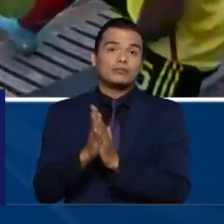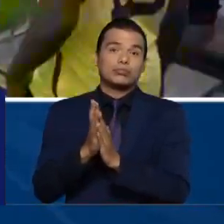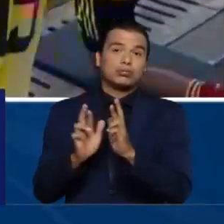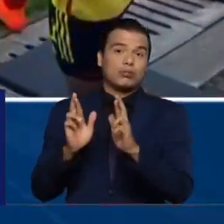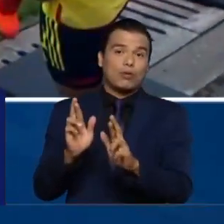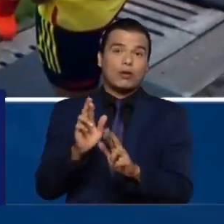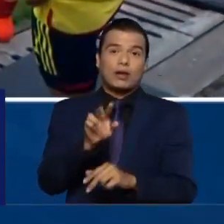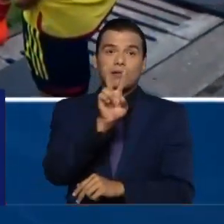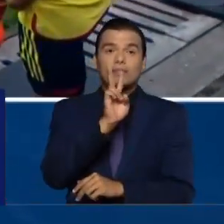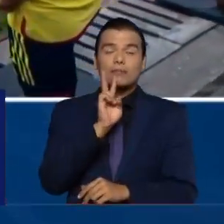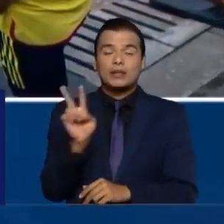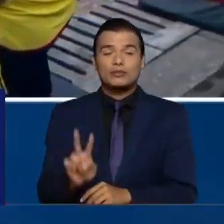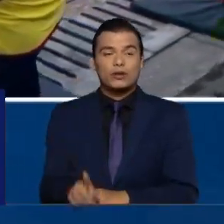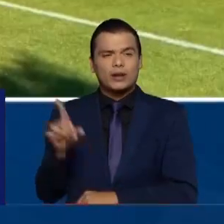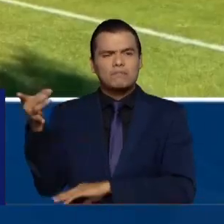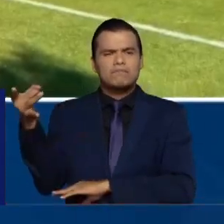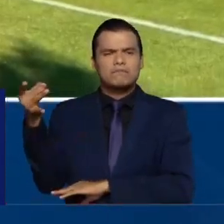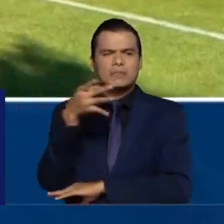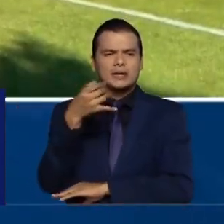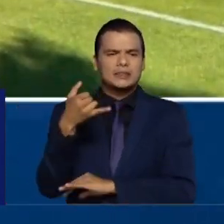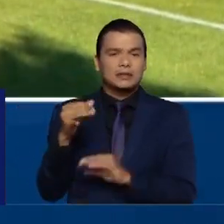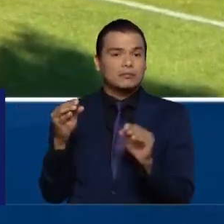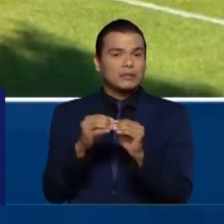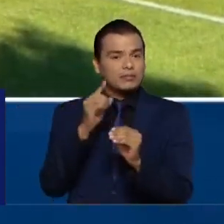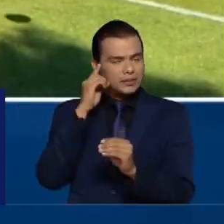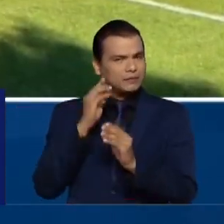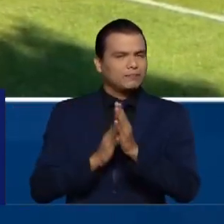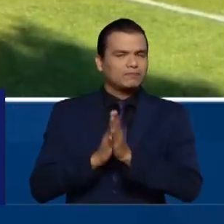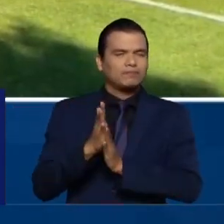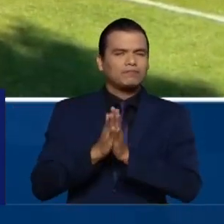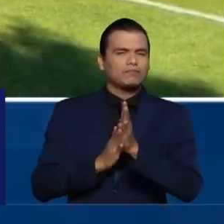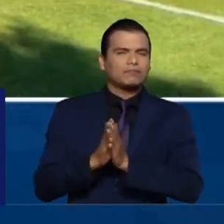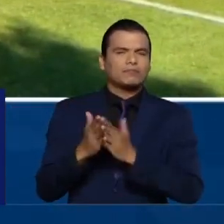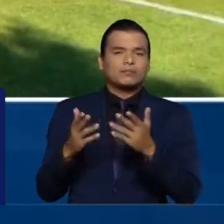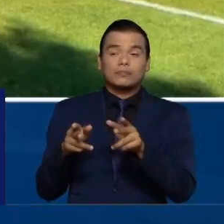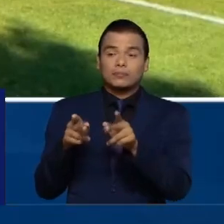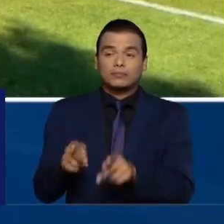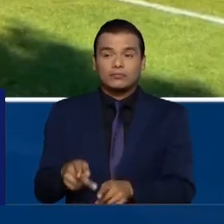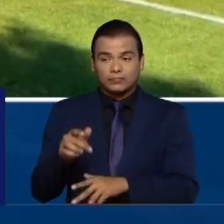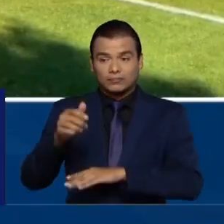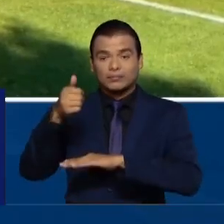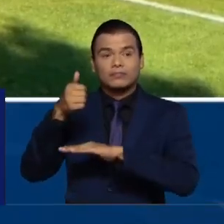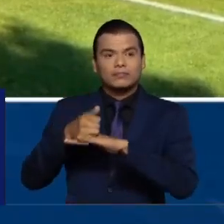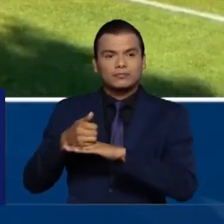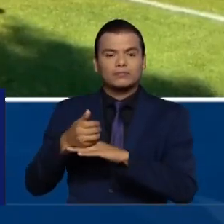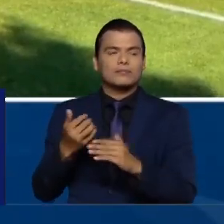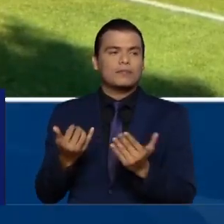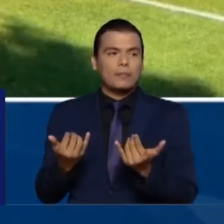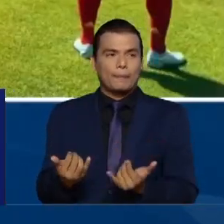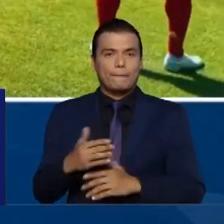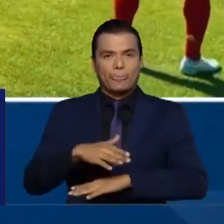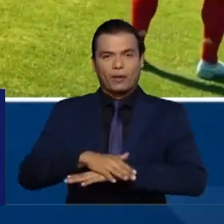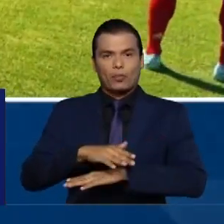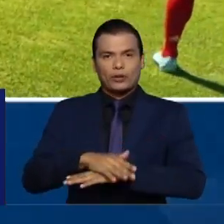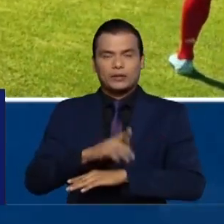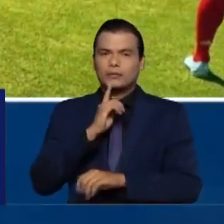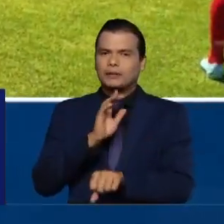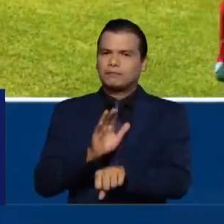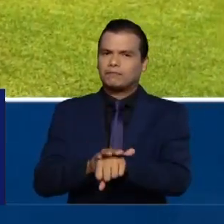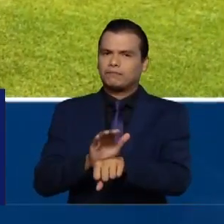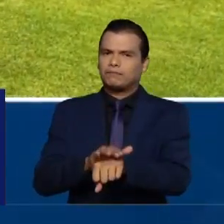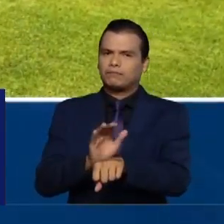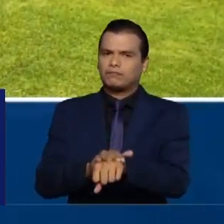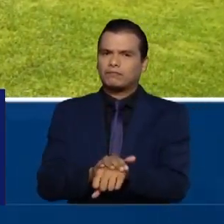a Venezuela pero también se está pensando en lo que viene el profesor Héctor Cárdenas esta tarde en rueda de prensa hizo referencia